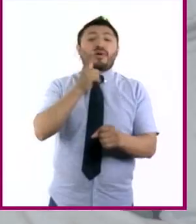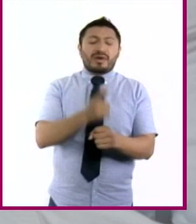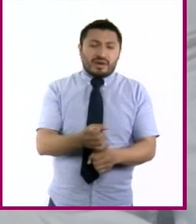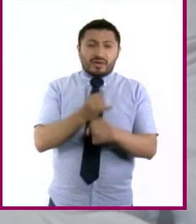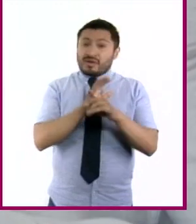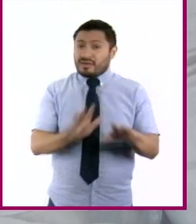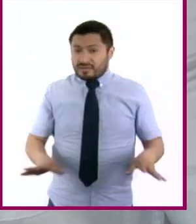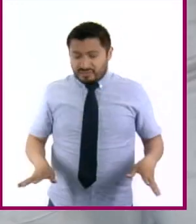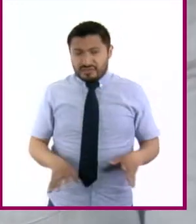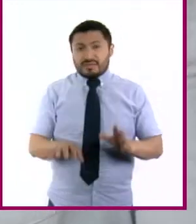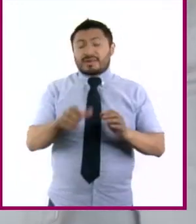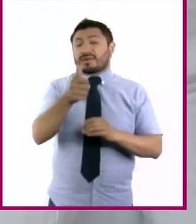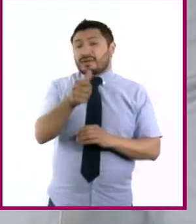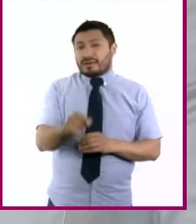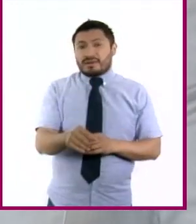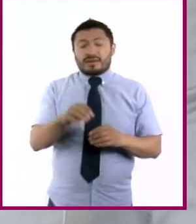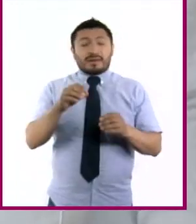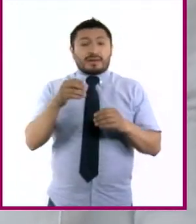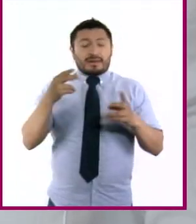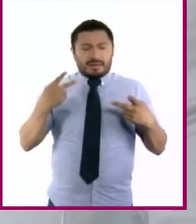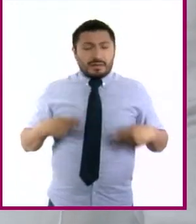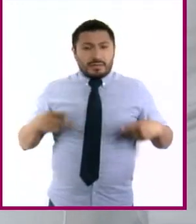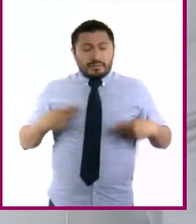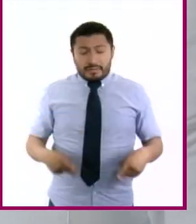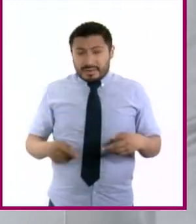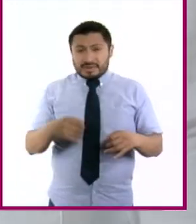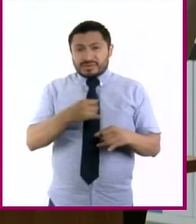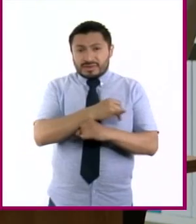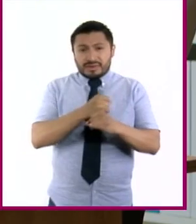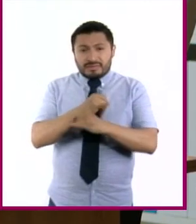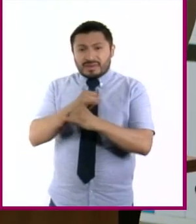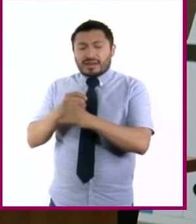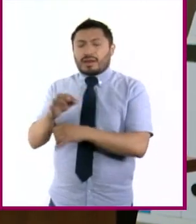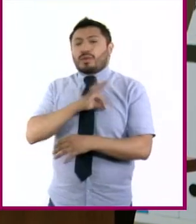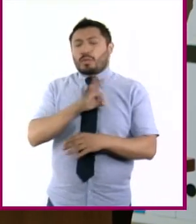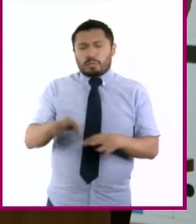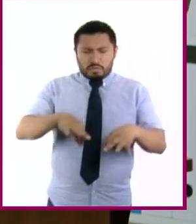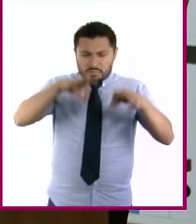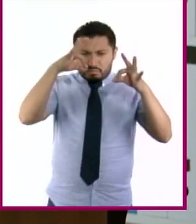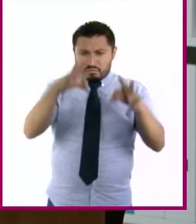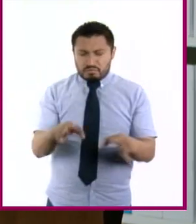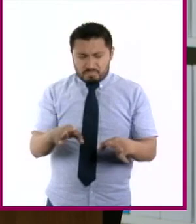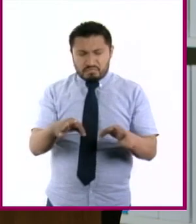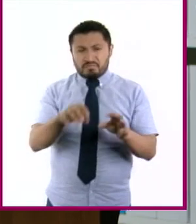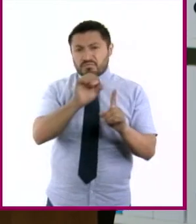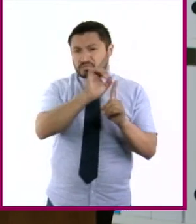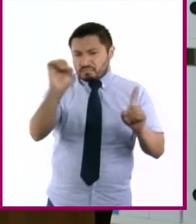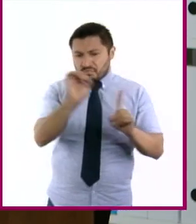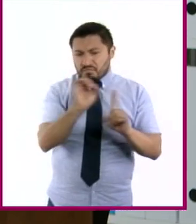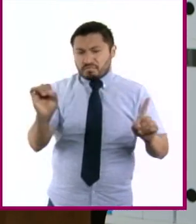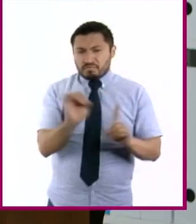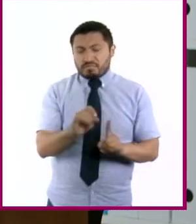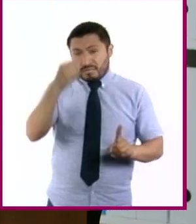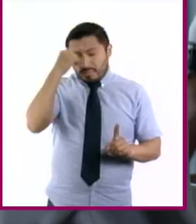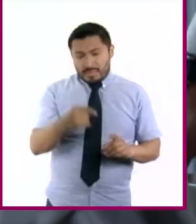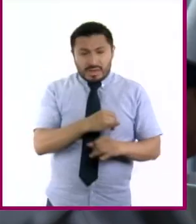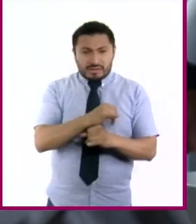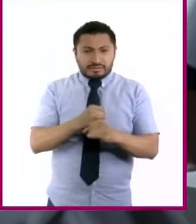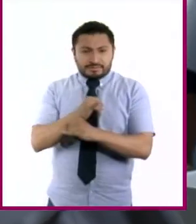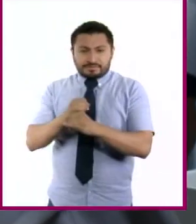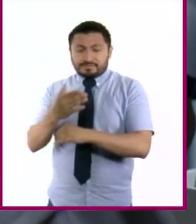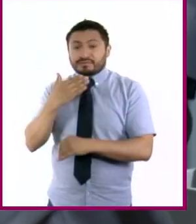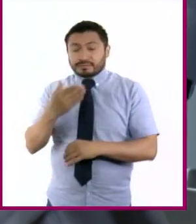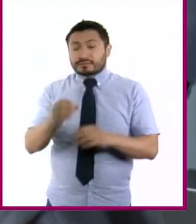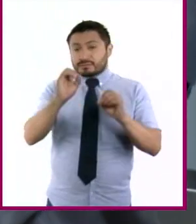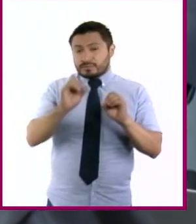investigaciones. Así, la o el investigador social puede llegar a conclusiones sólidas y bien sustentadas para su estudio. O bien, una